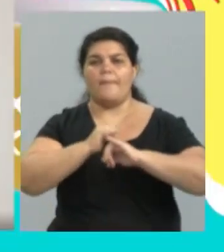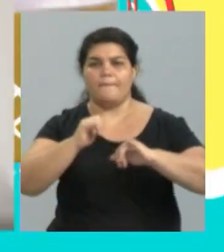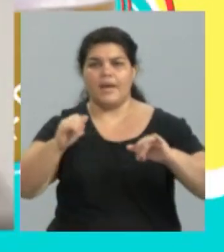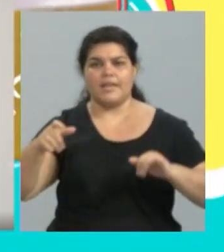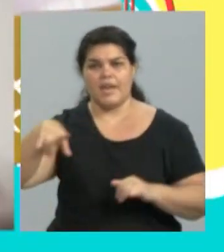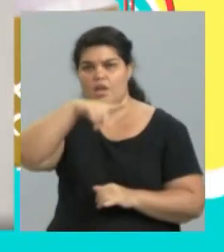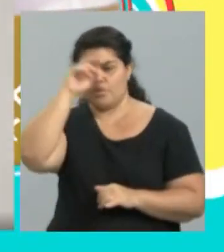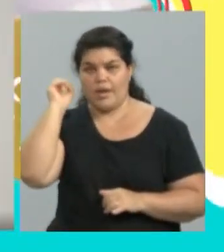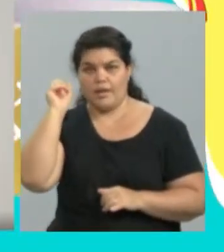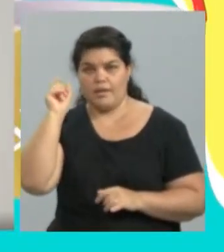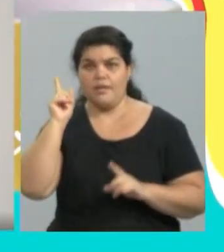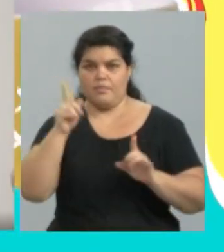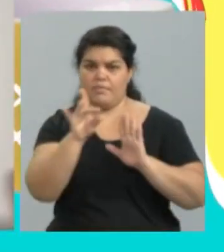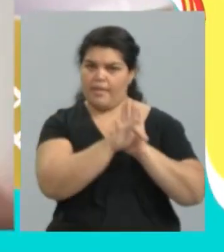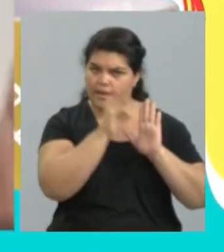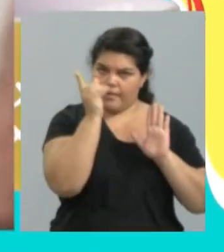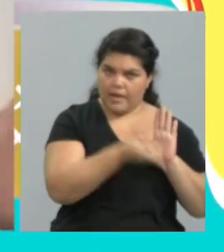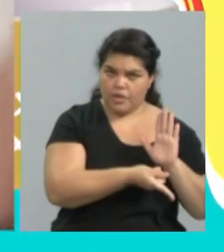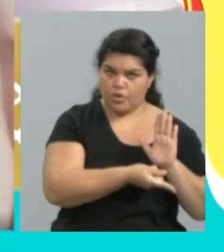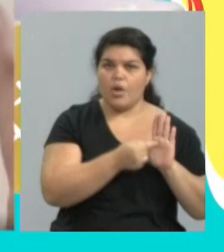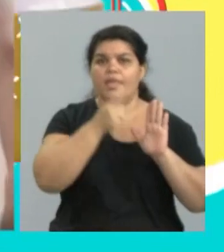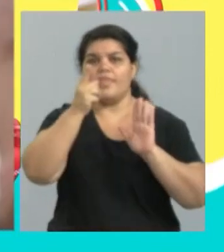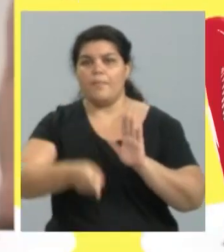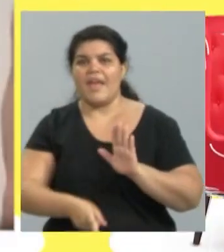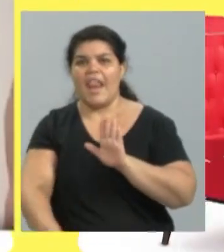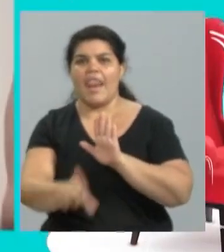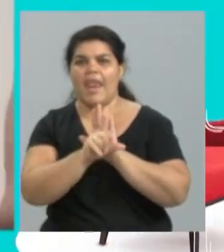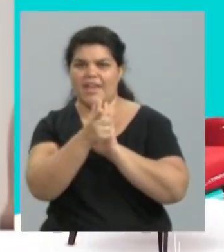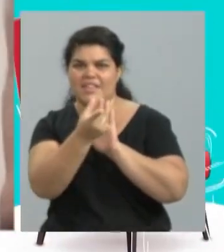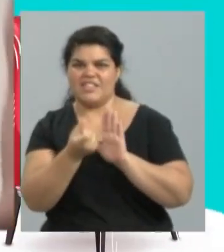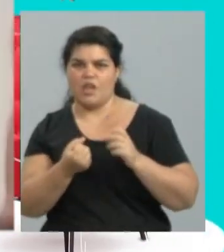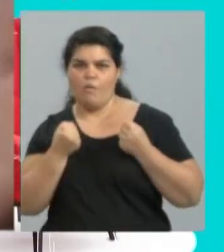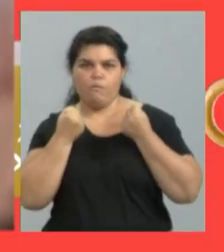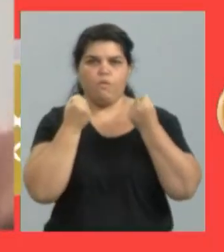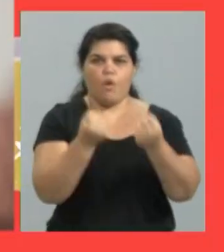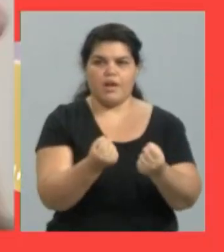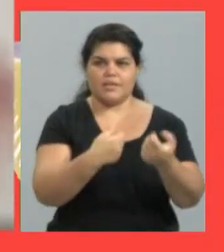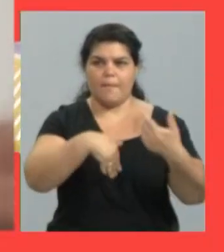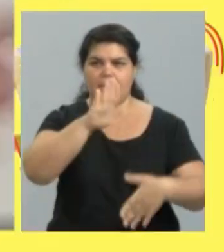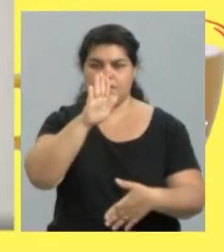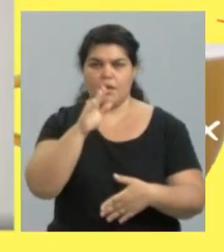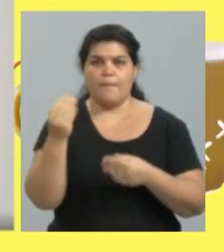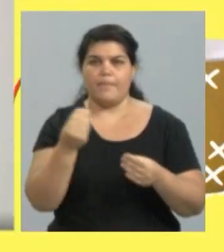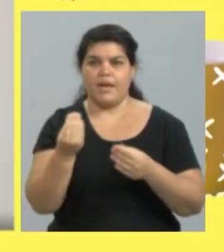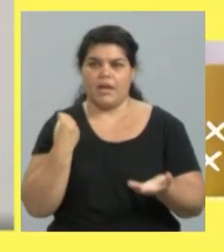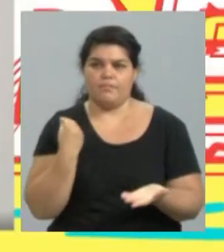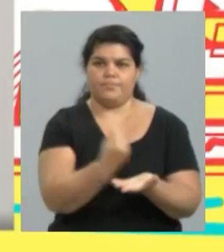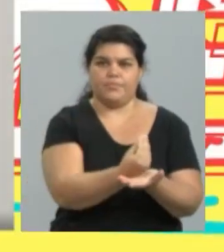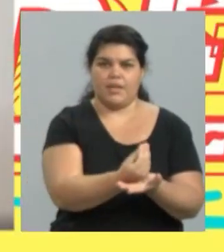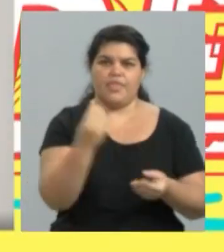decreto, es un marco legal que le dé como más fuerza y poder a esto, que es el cupo e inclusión laboral travesti